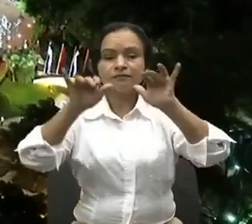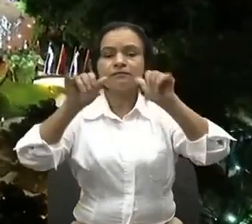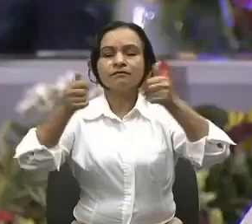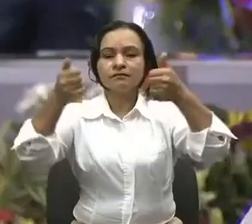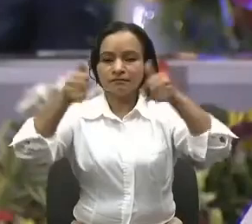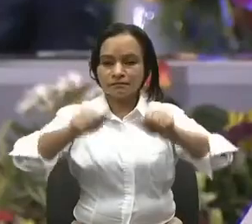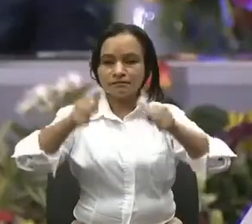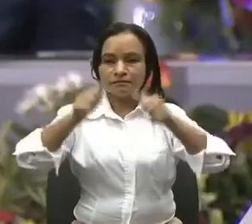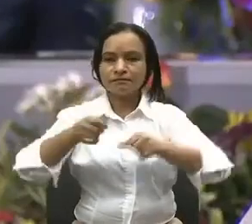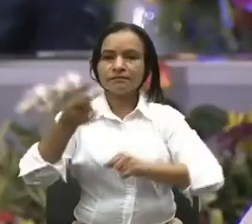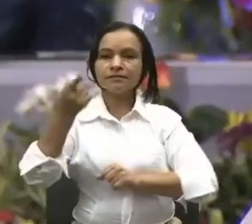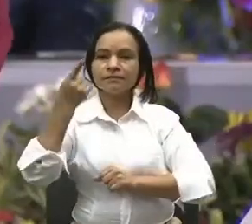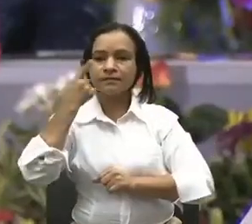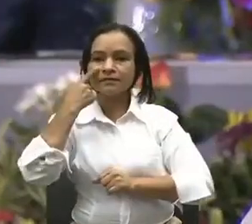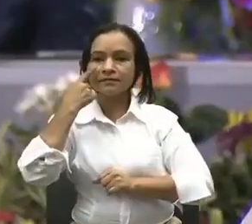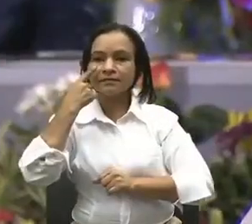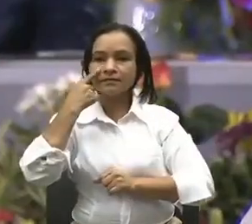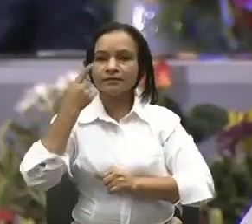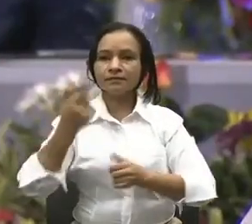Fíjense,